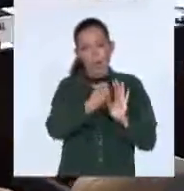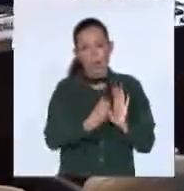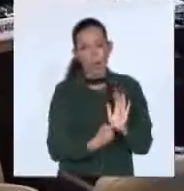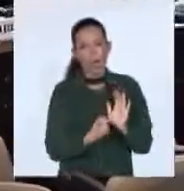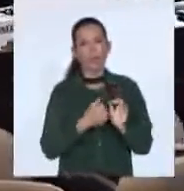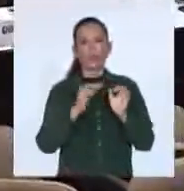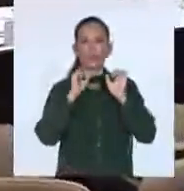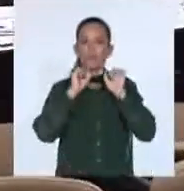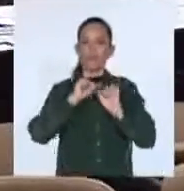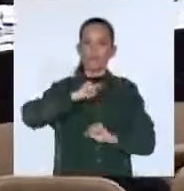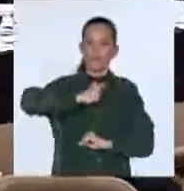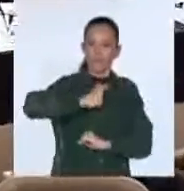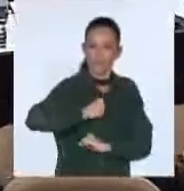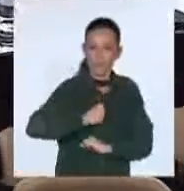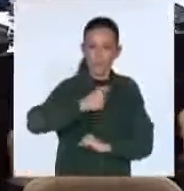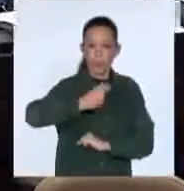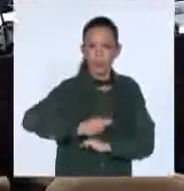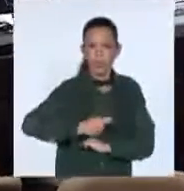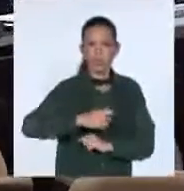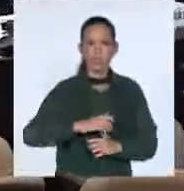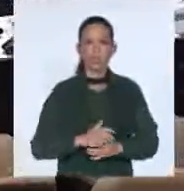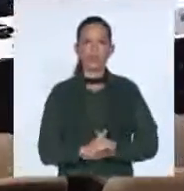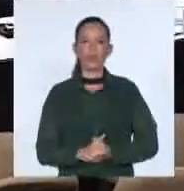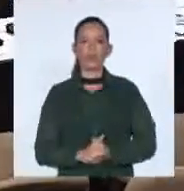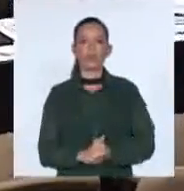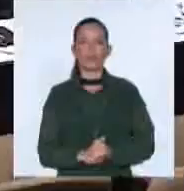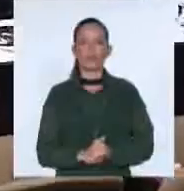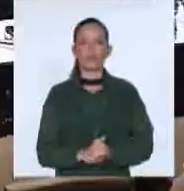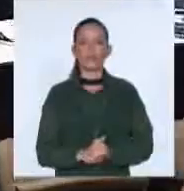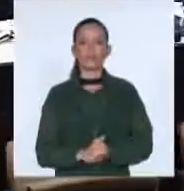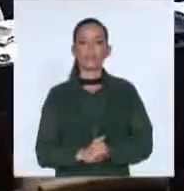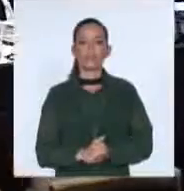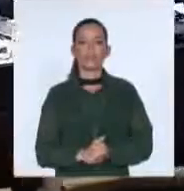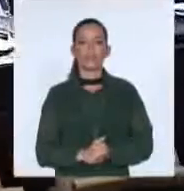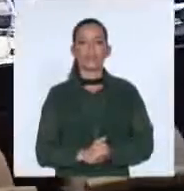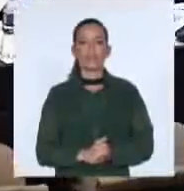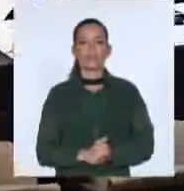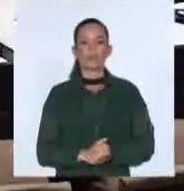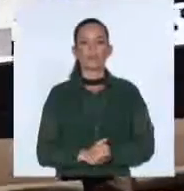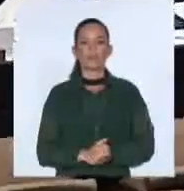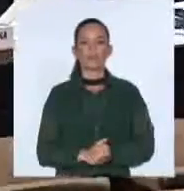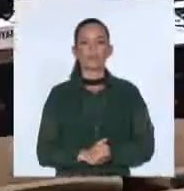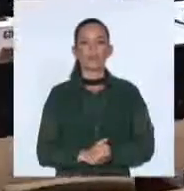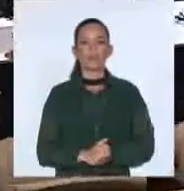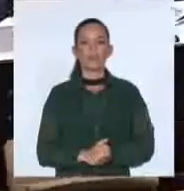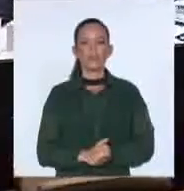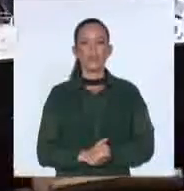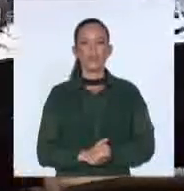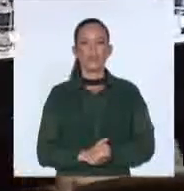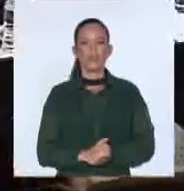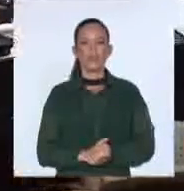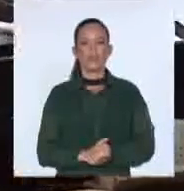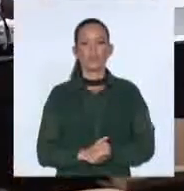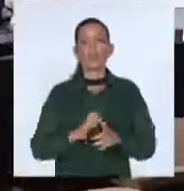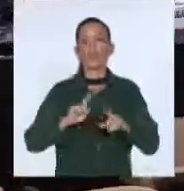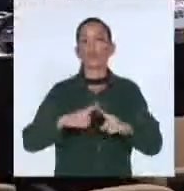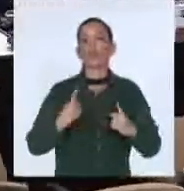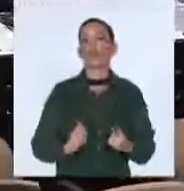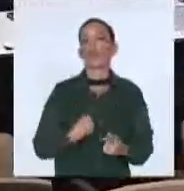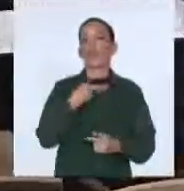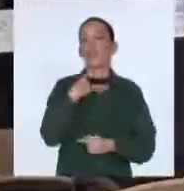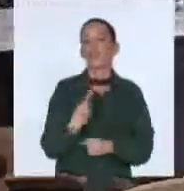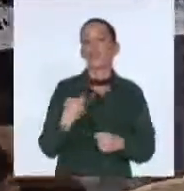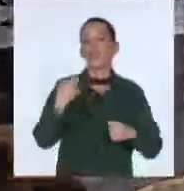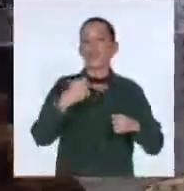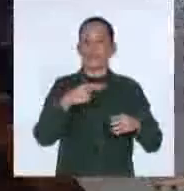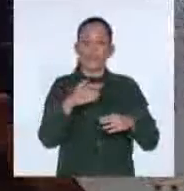justicia, que la Unión Africana sea parte del G20. ¿Y por qué digo que es de estricta justicia?